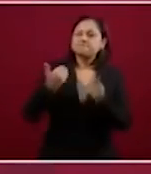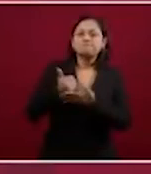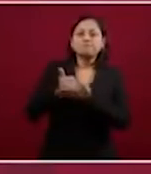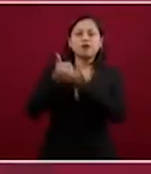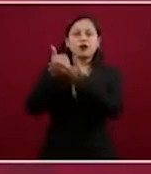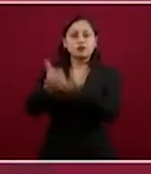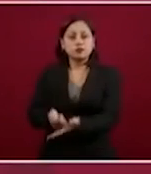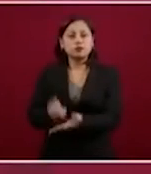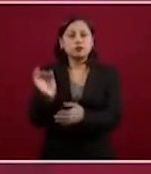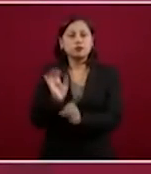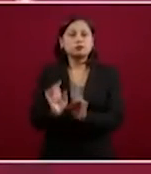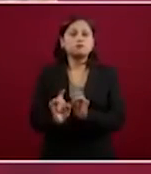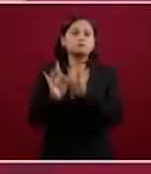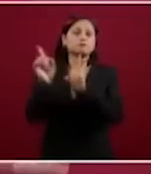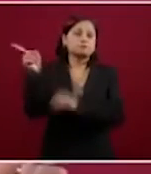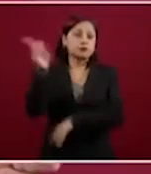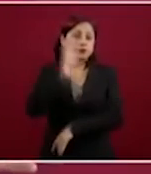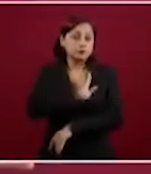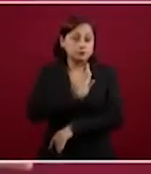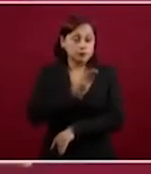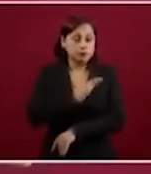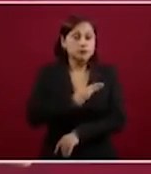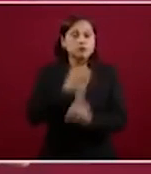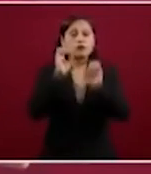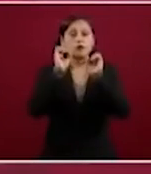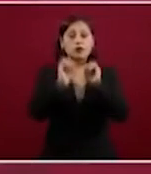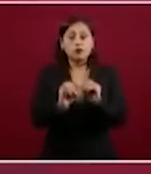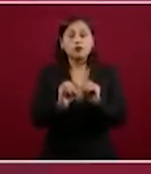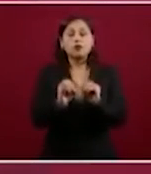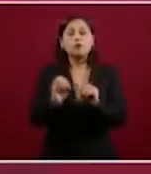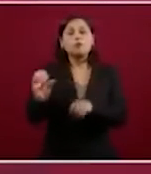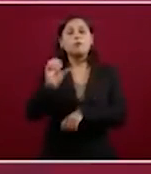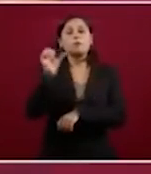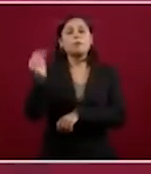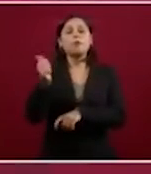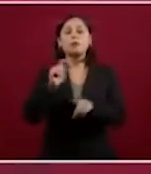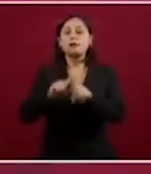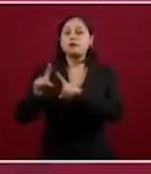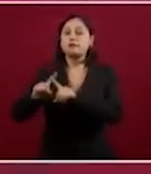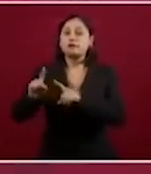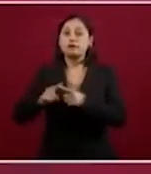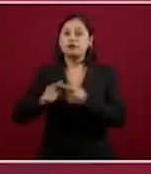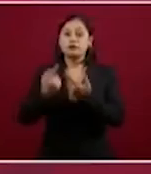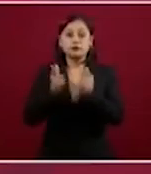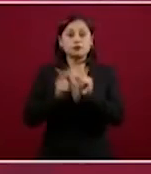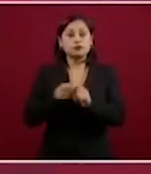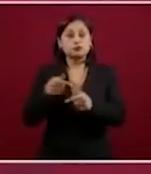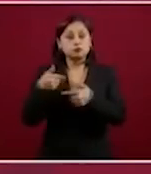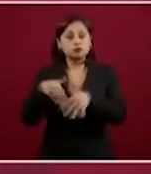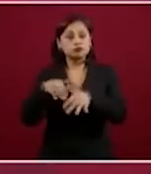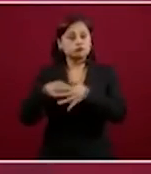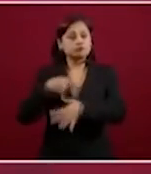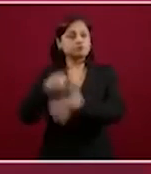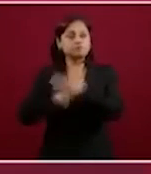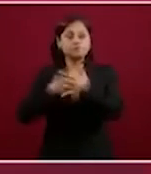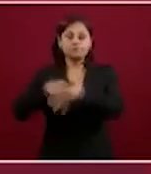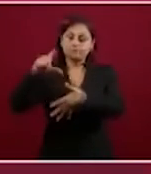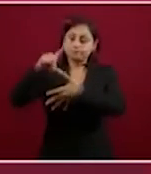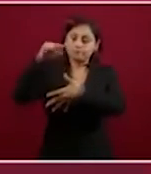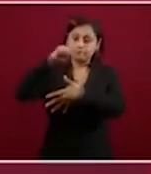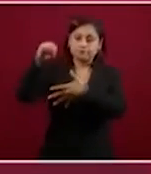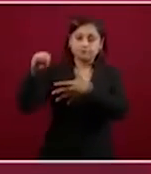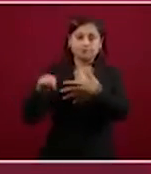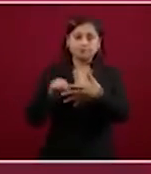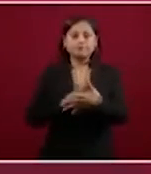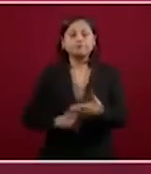golpes militares y la persecución a los diferentes movimientos sociales y políticos en América Latina o en otras regiones